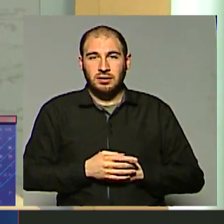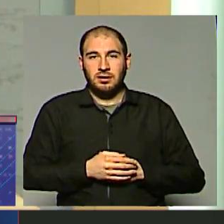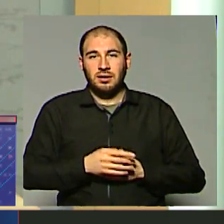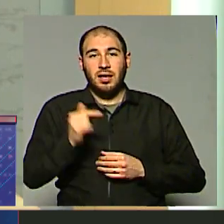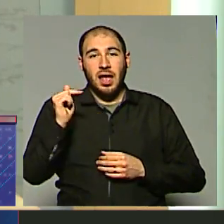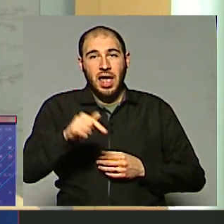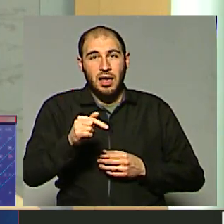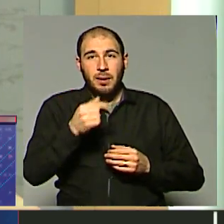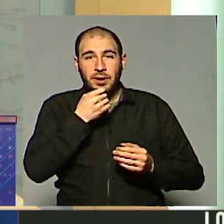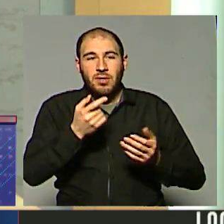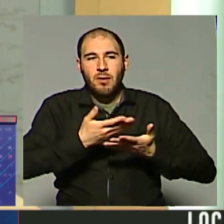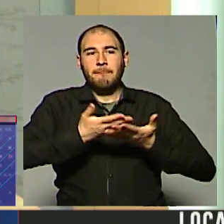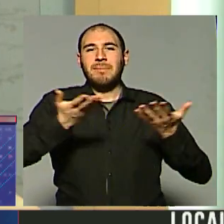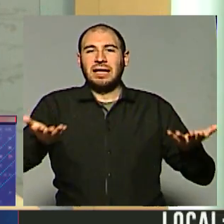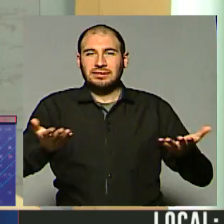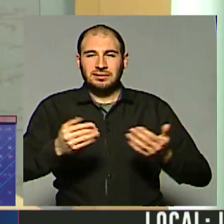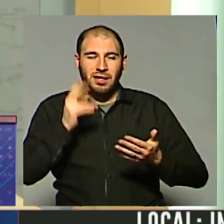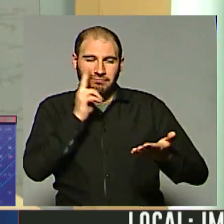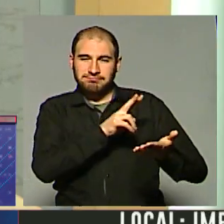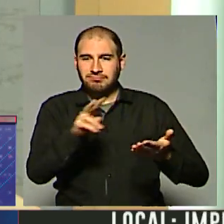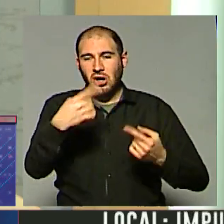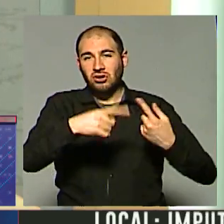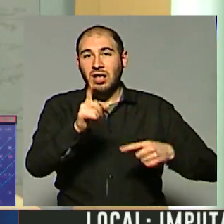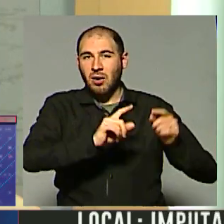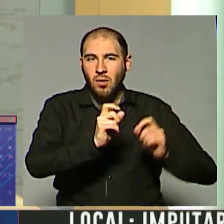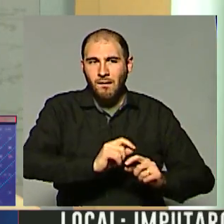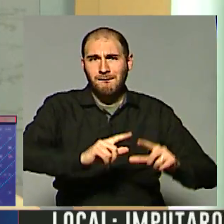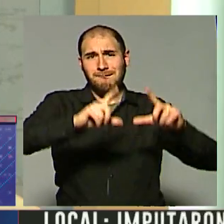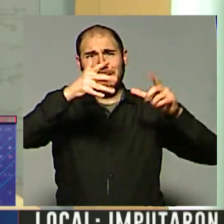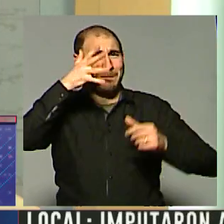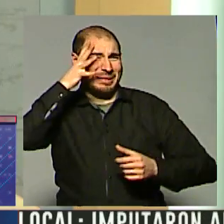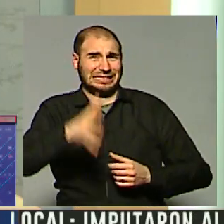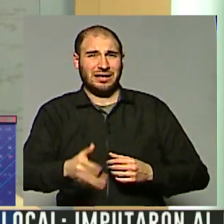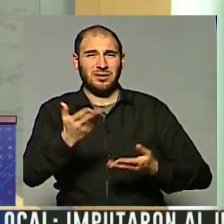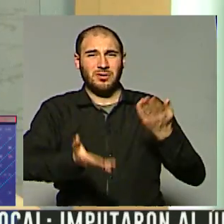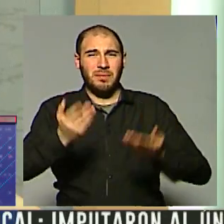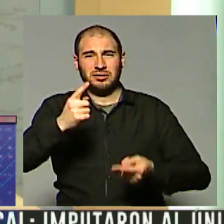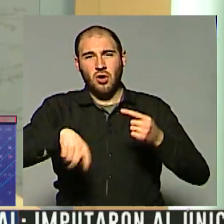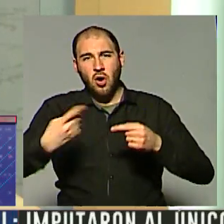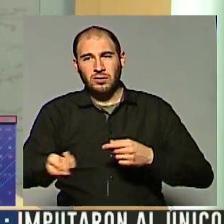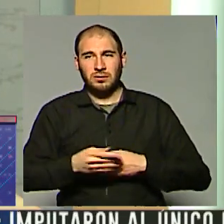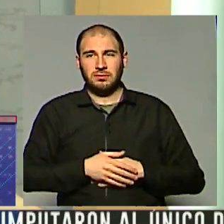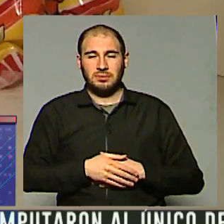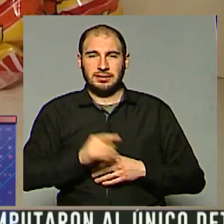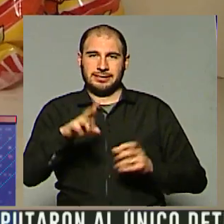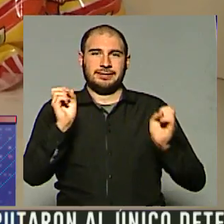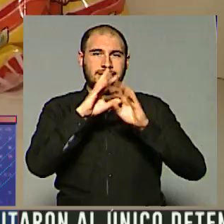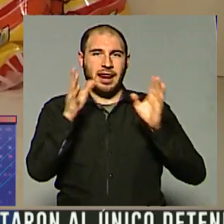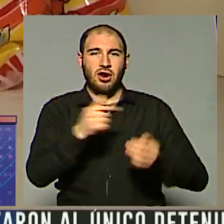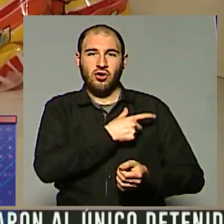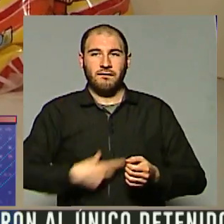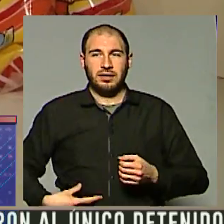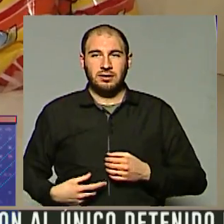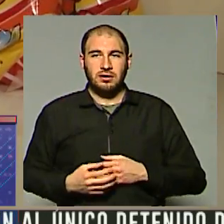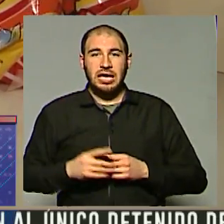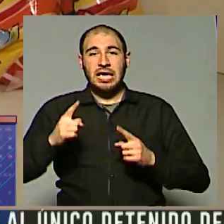uno abre un poco más el abanico, uno ve que hay productos que crecen de manera desproporcionada con respecto a otros. Está claro que el gobierno